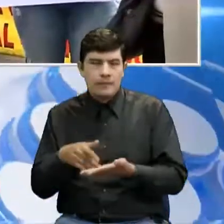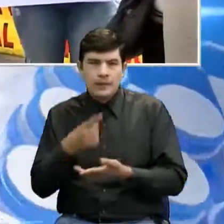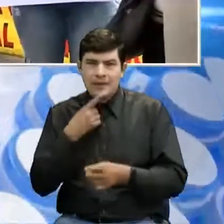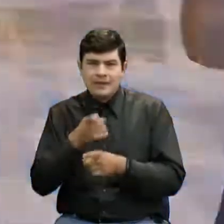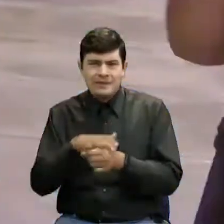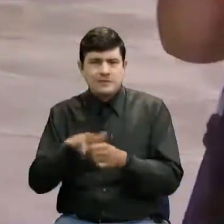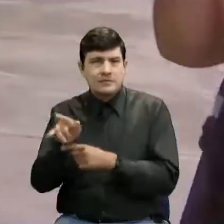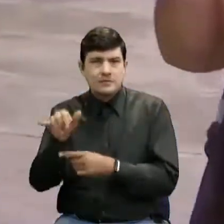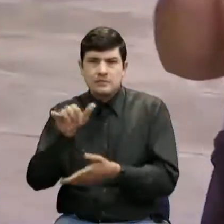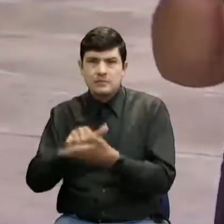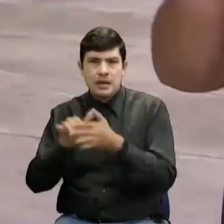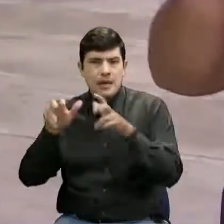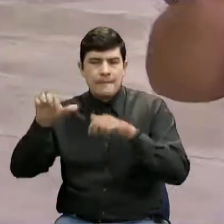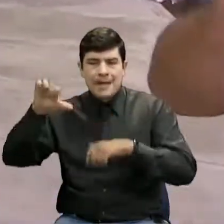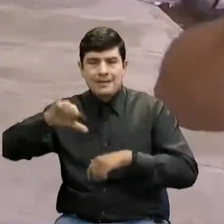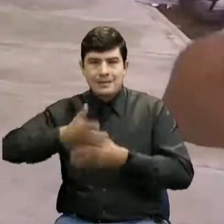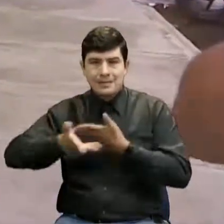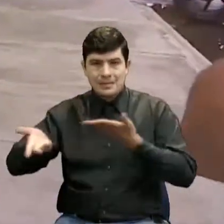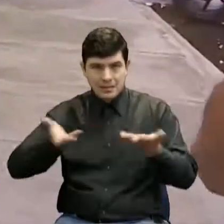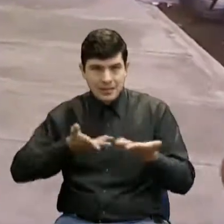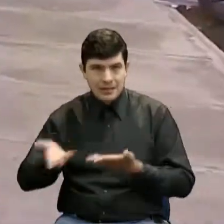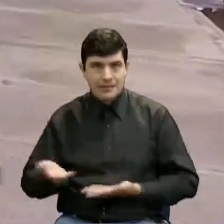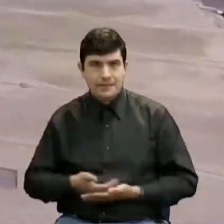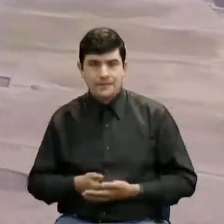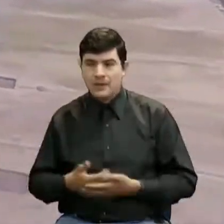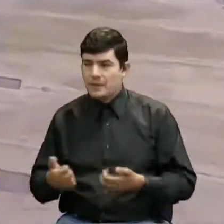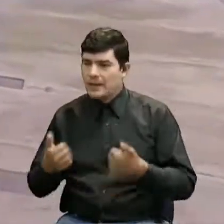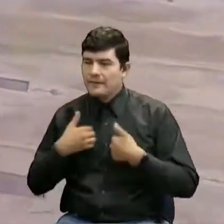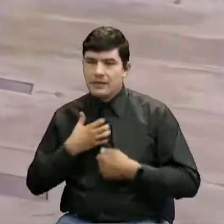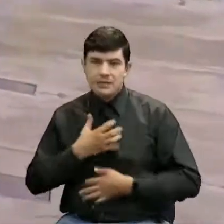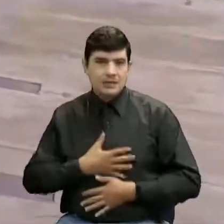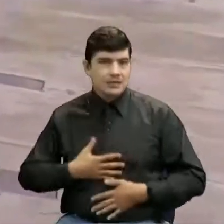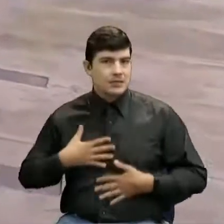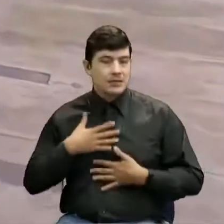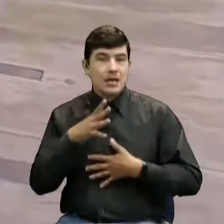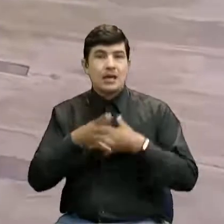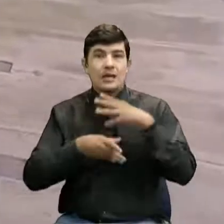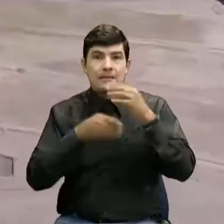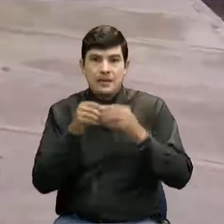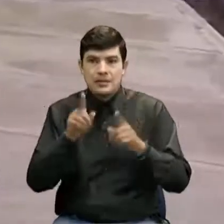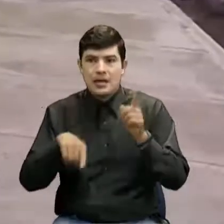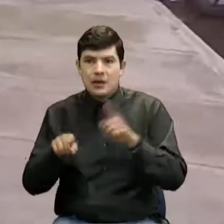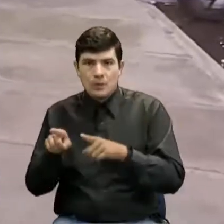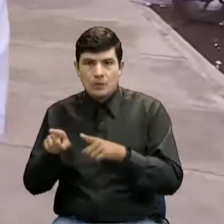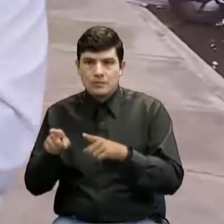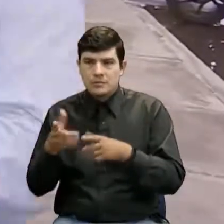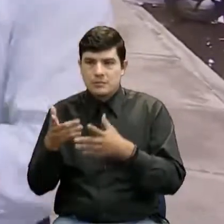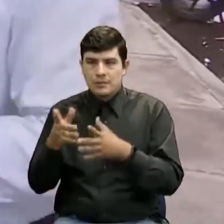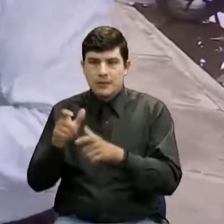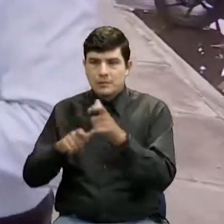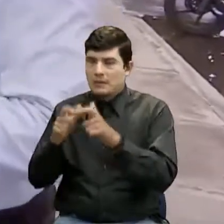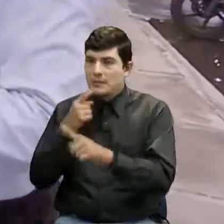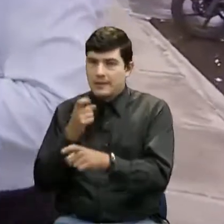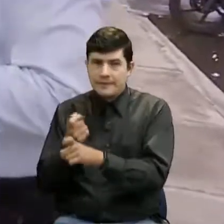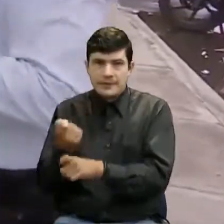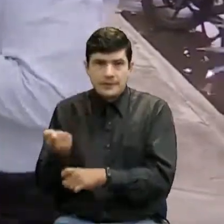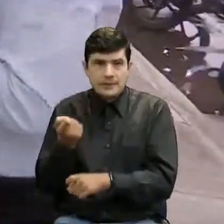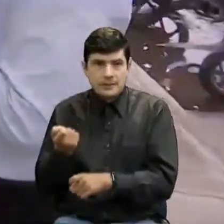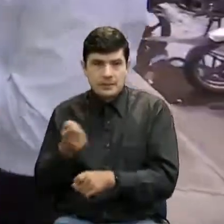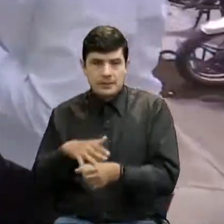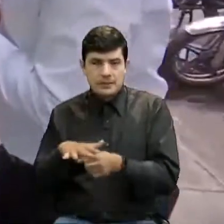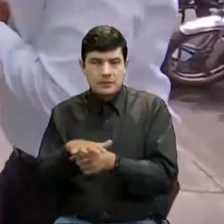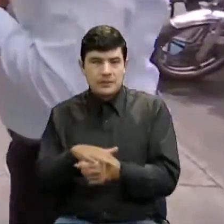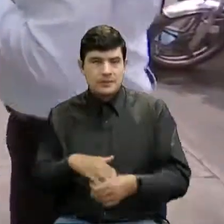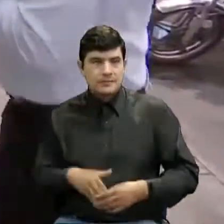gracias por atendernos no es beneficioso para ellos es incómodo y en algunas oportunidades pues es difícil vamos a seguir hablando con las personas que están